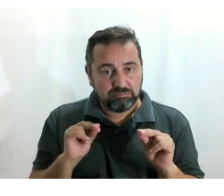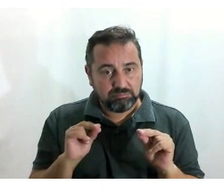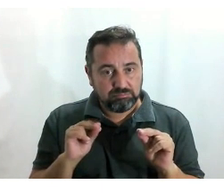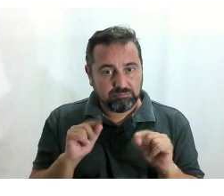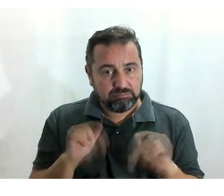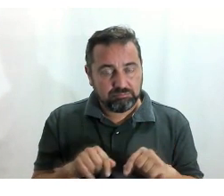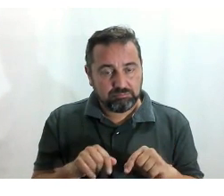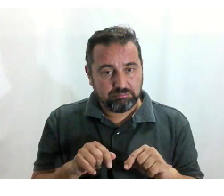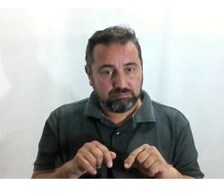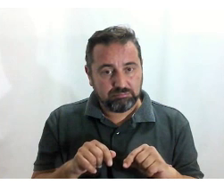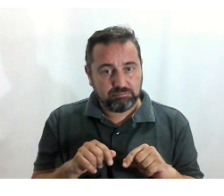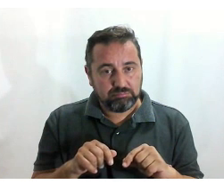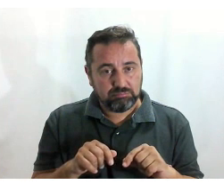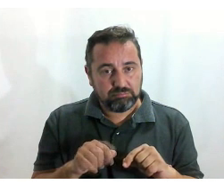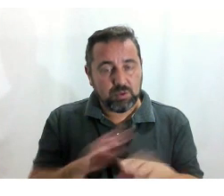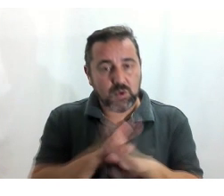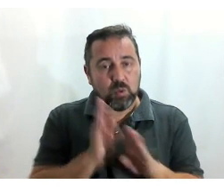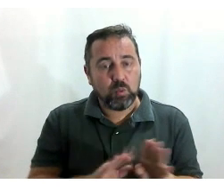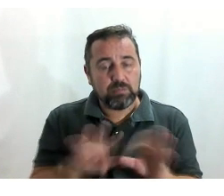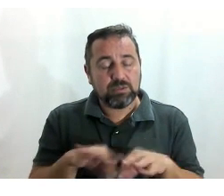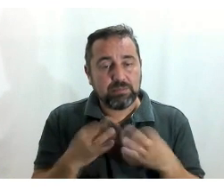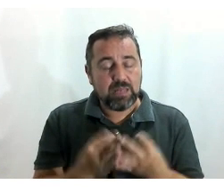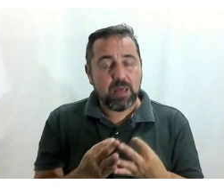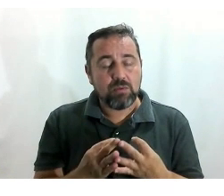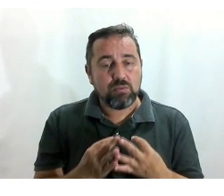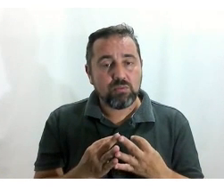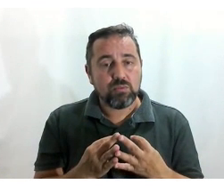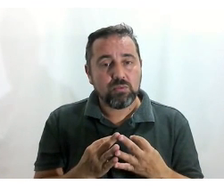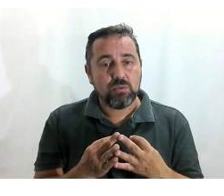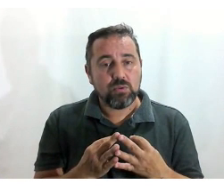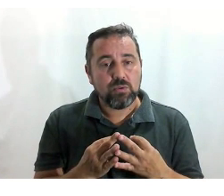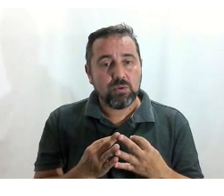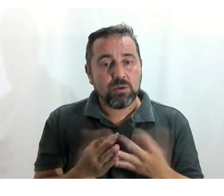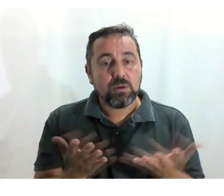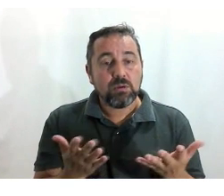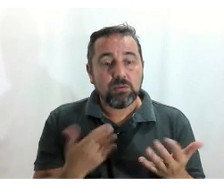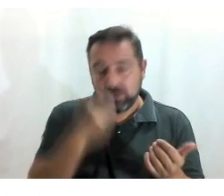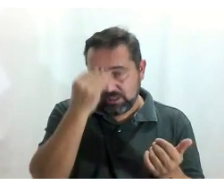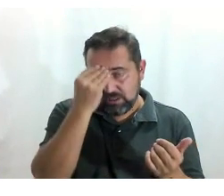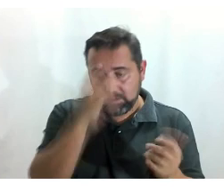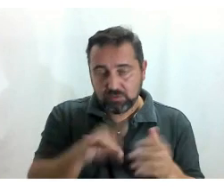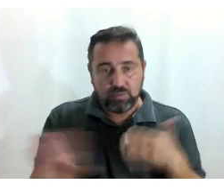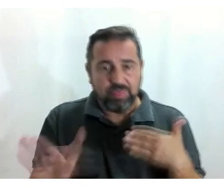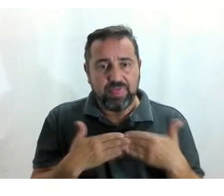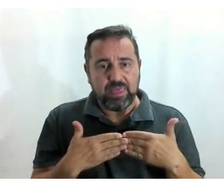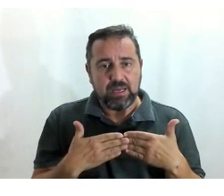concluido este último seminario que bueno, yo creo que ha sido un